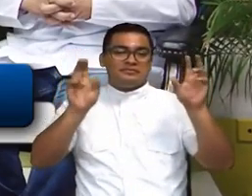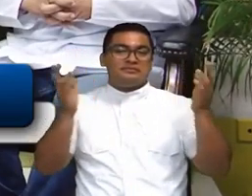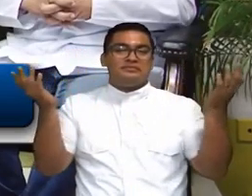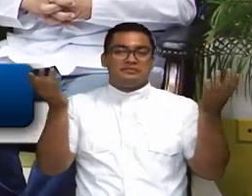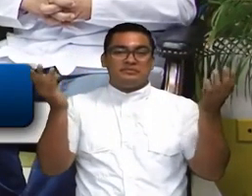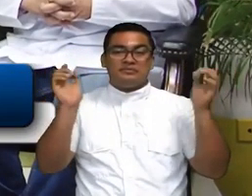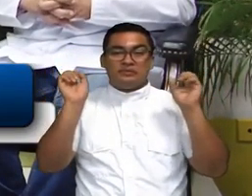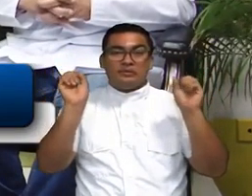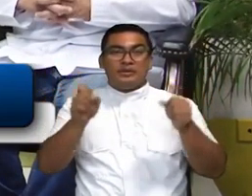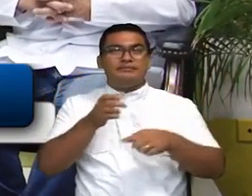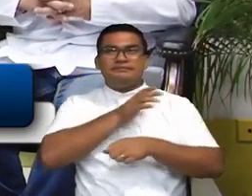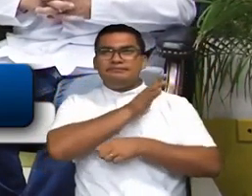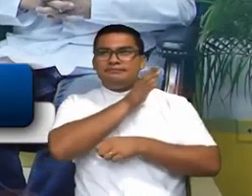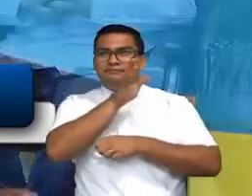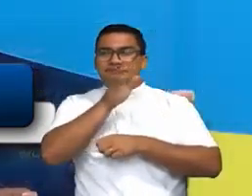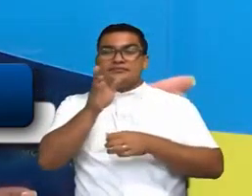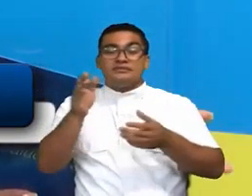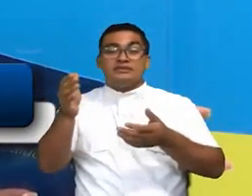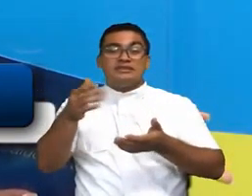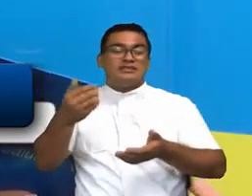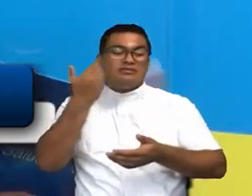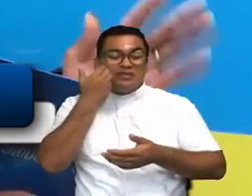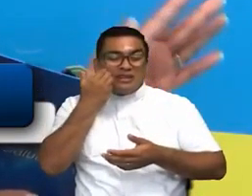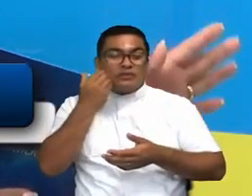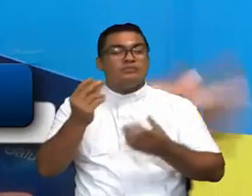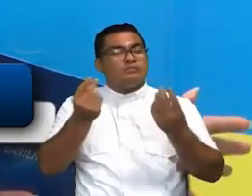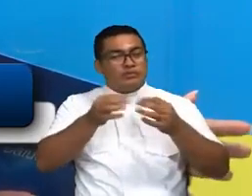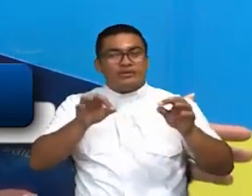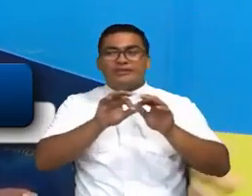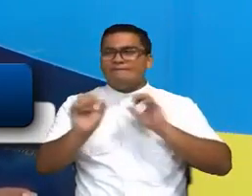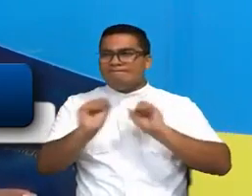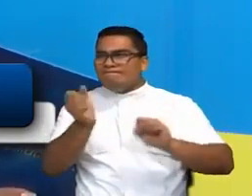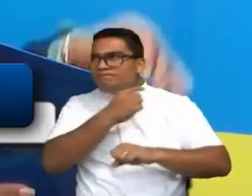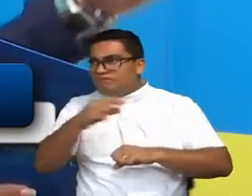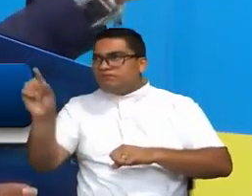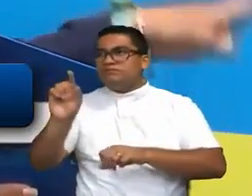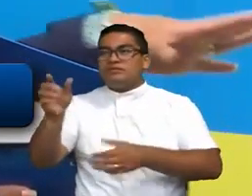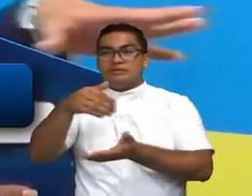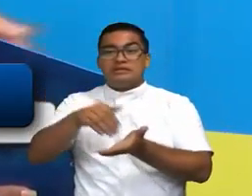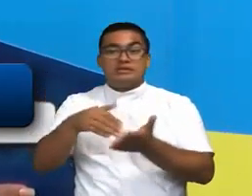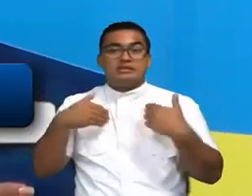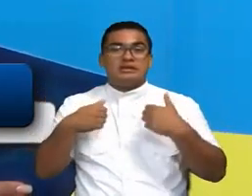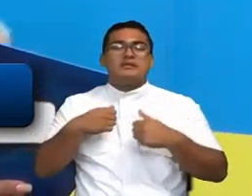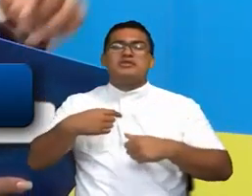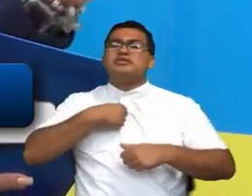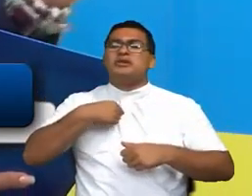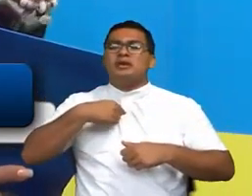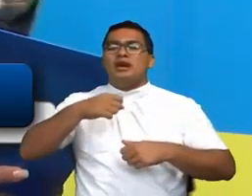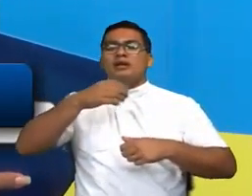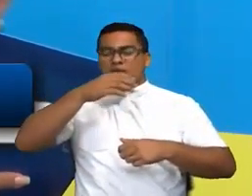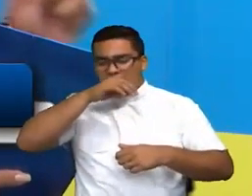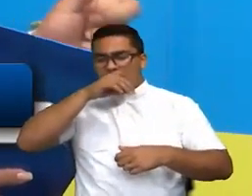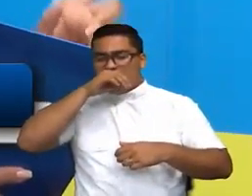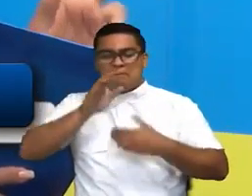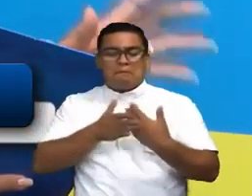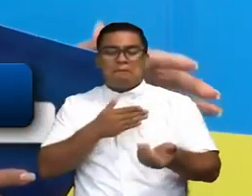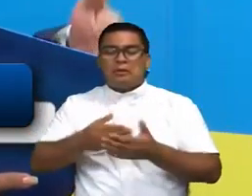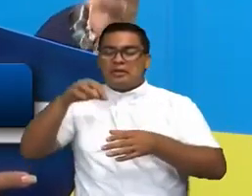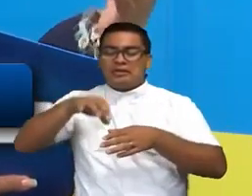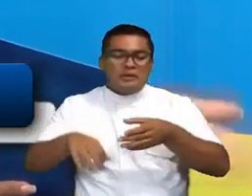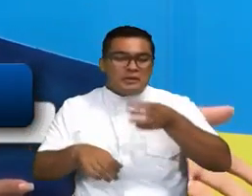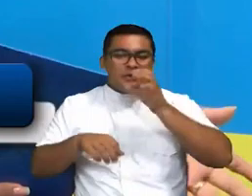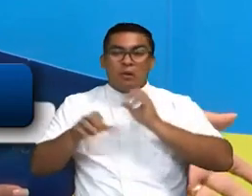acudir a las unidades de salud, porque a veces tenemos una gripe y ya nos recetamos nosotros mismos o nos bebemos un tecito, o